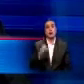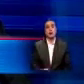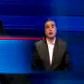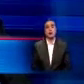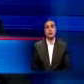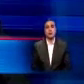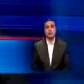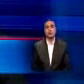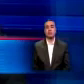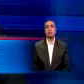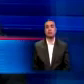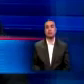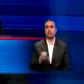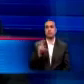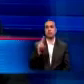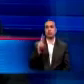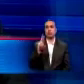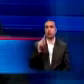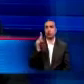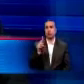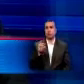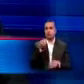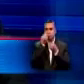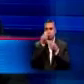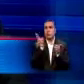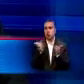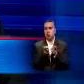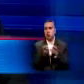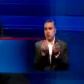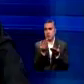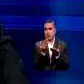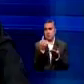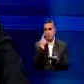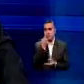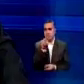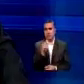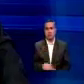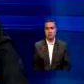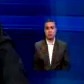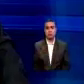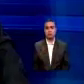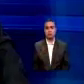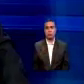Electoral. Isaías Cruz tiene un avance al respecto.